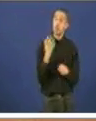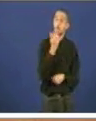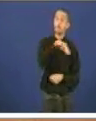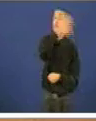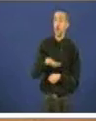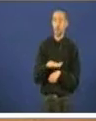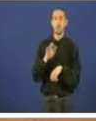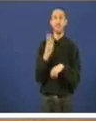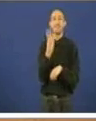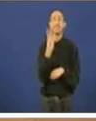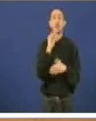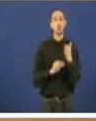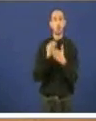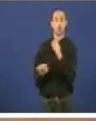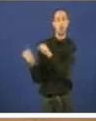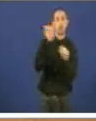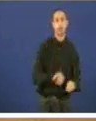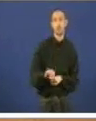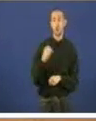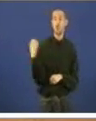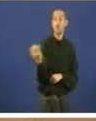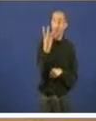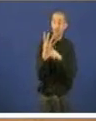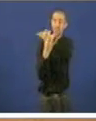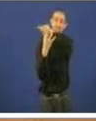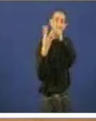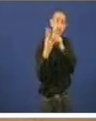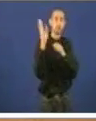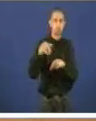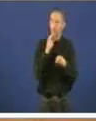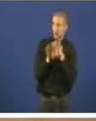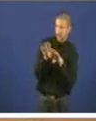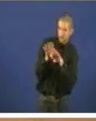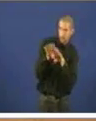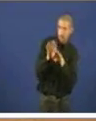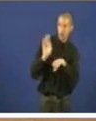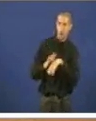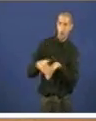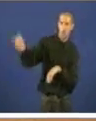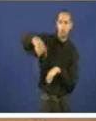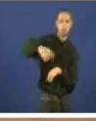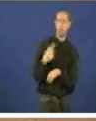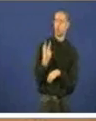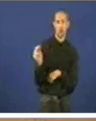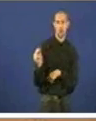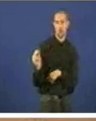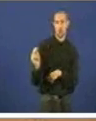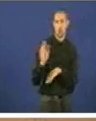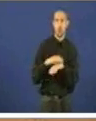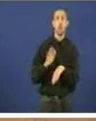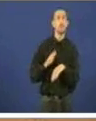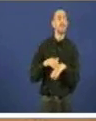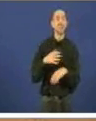contratos blindados dos 4 que agora están criticándose? Non. Porque sería